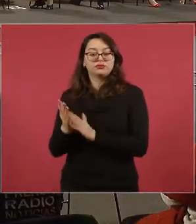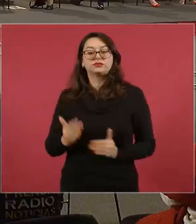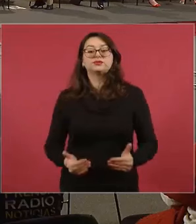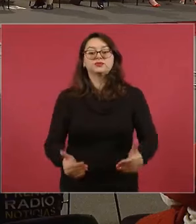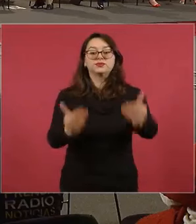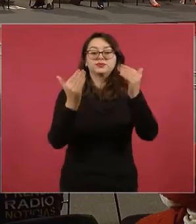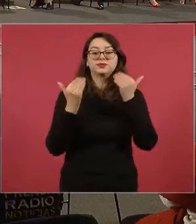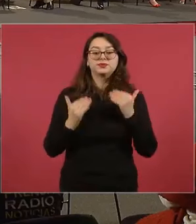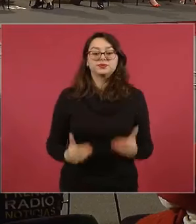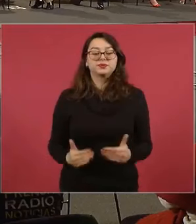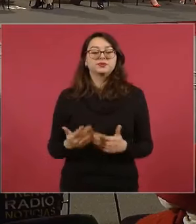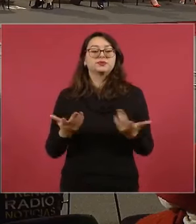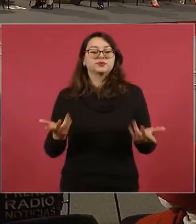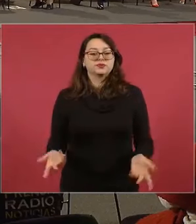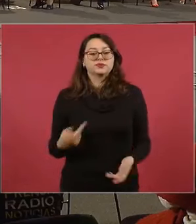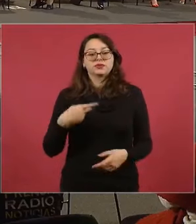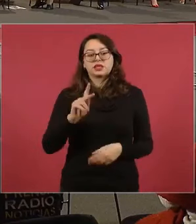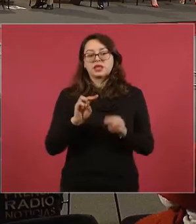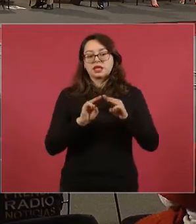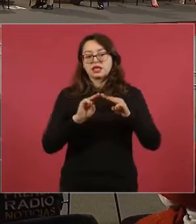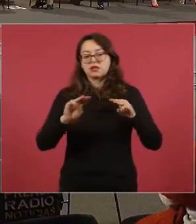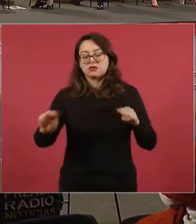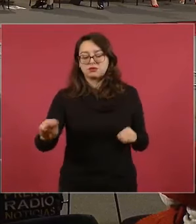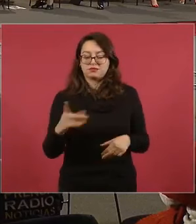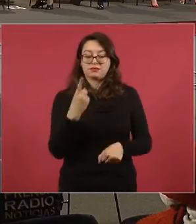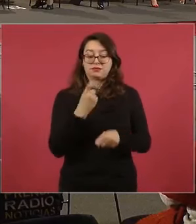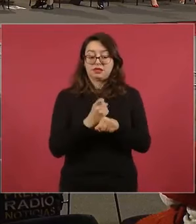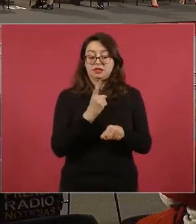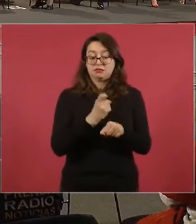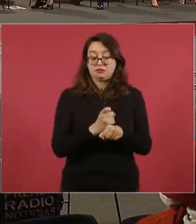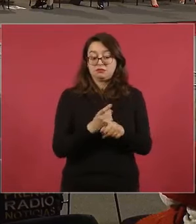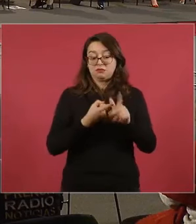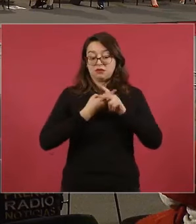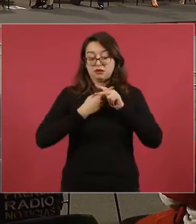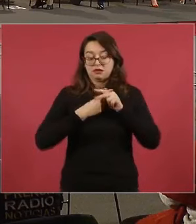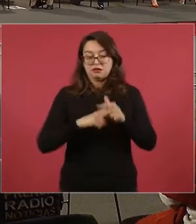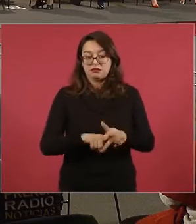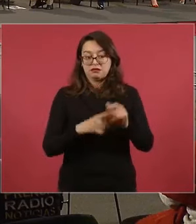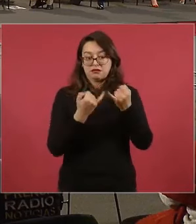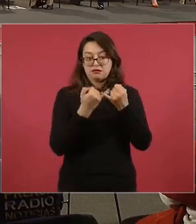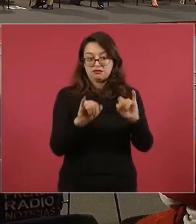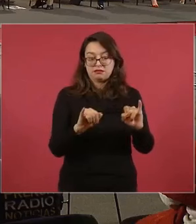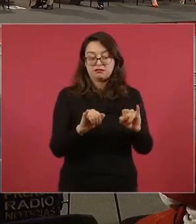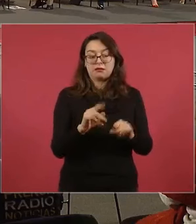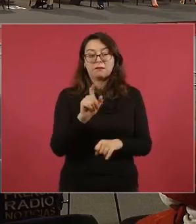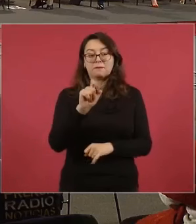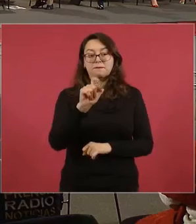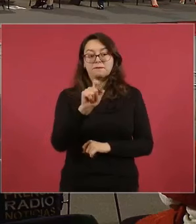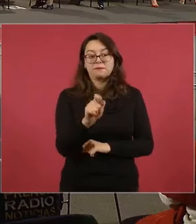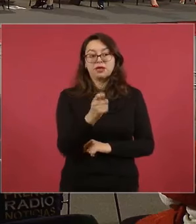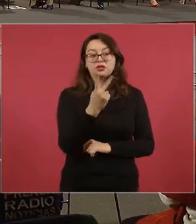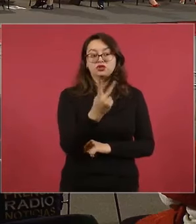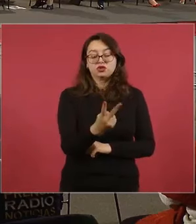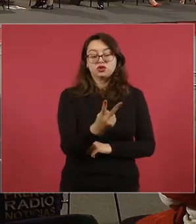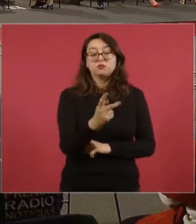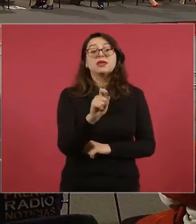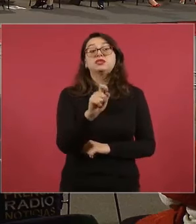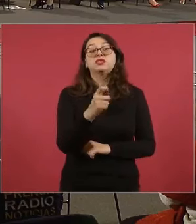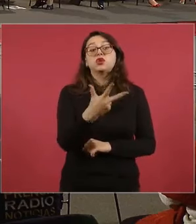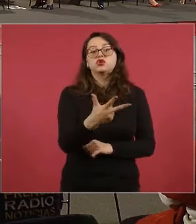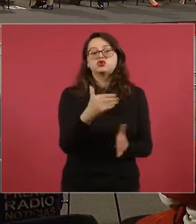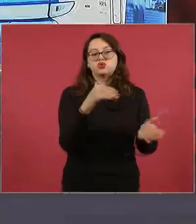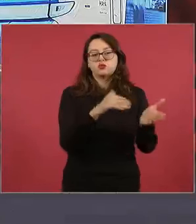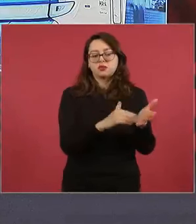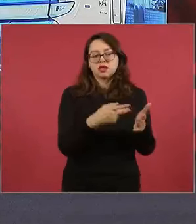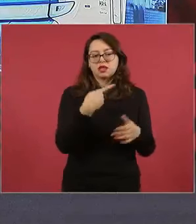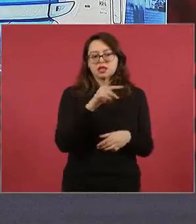kilómetros que hemos recorrido. En la primera etapa, con nuestros trenes recorrimos 28,600 kilómetros. Hasta el